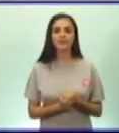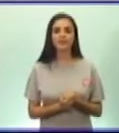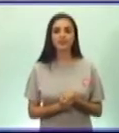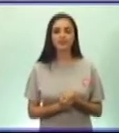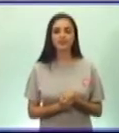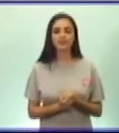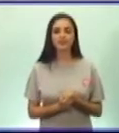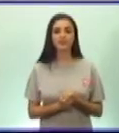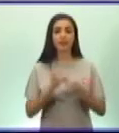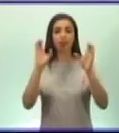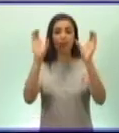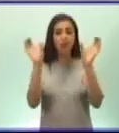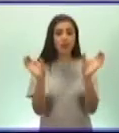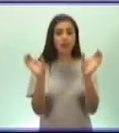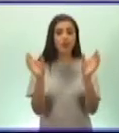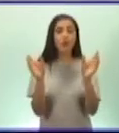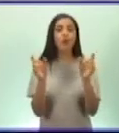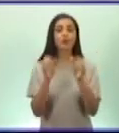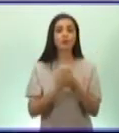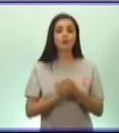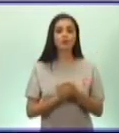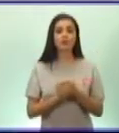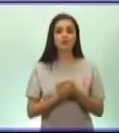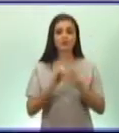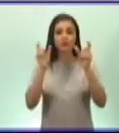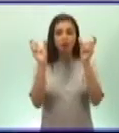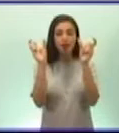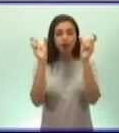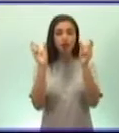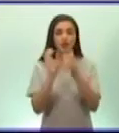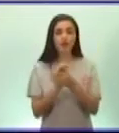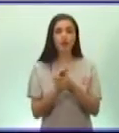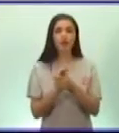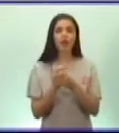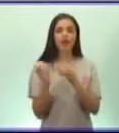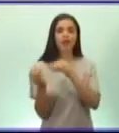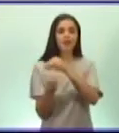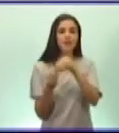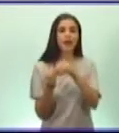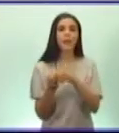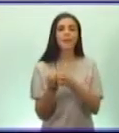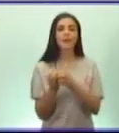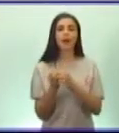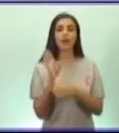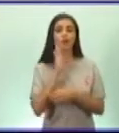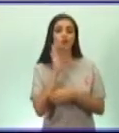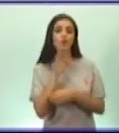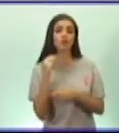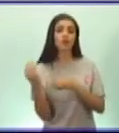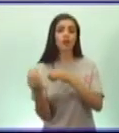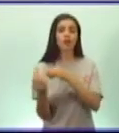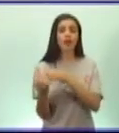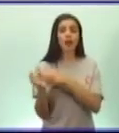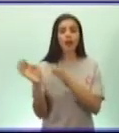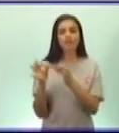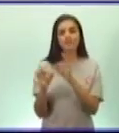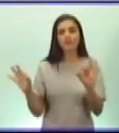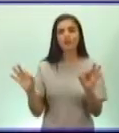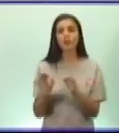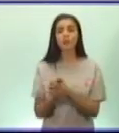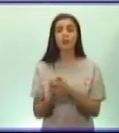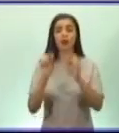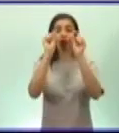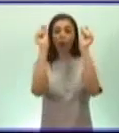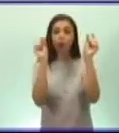El riñón filtra la sangre, los uréteres envían la orina a la